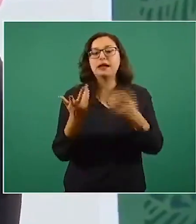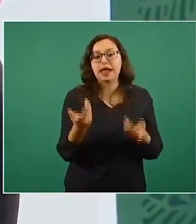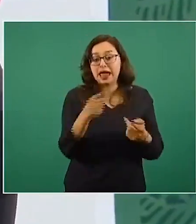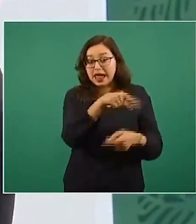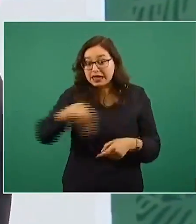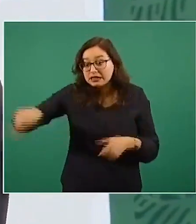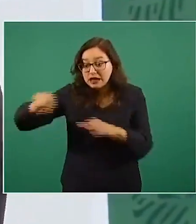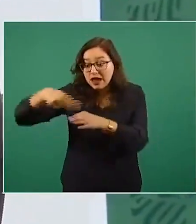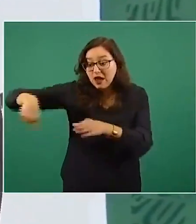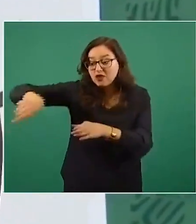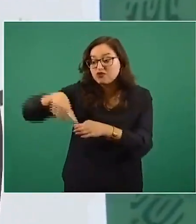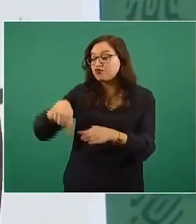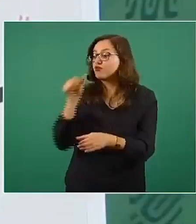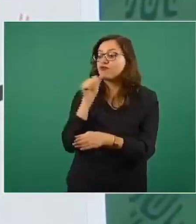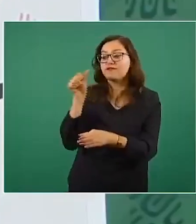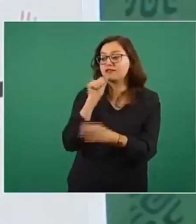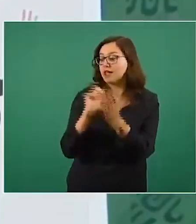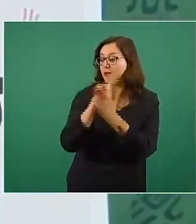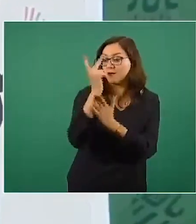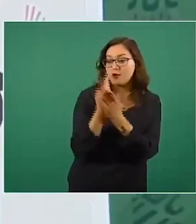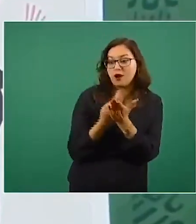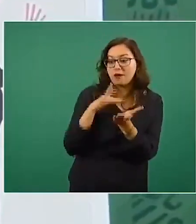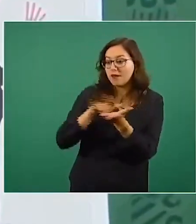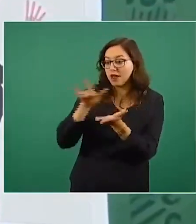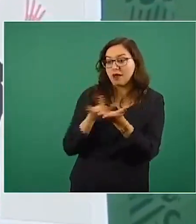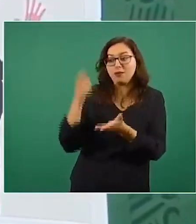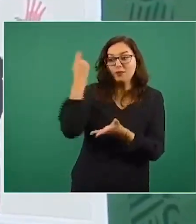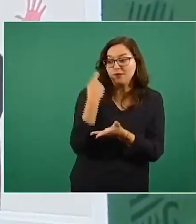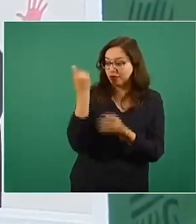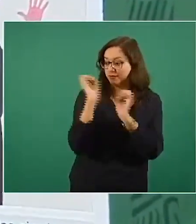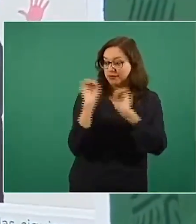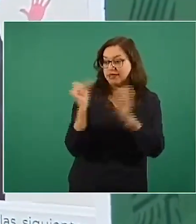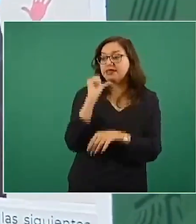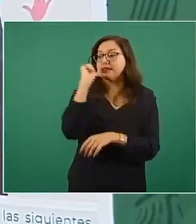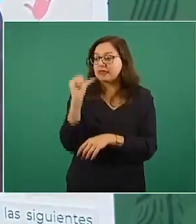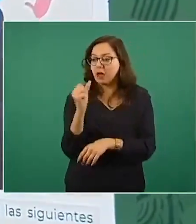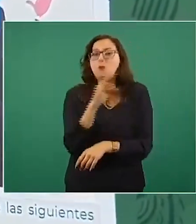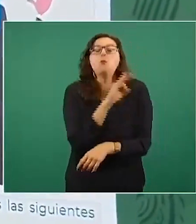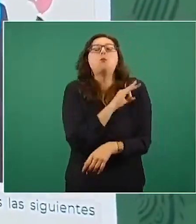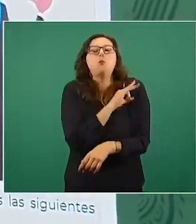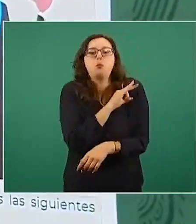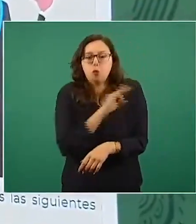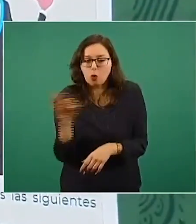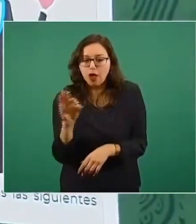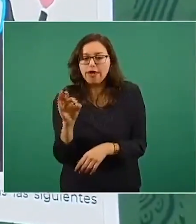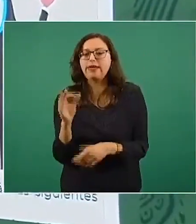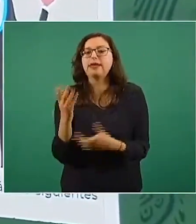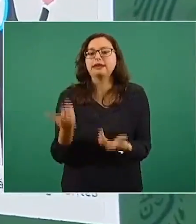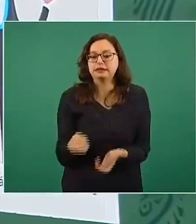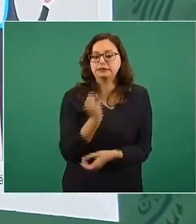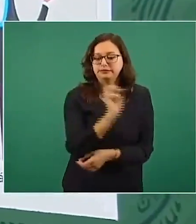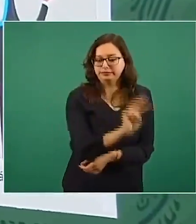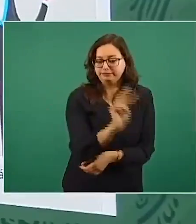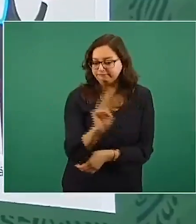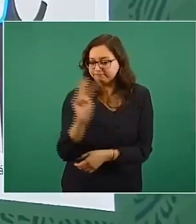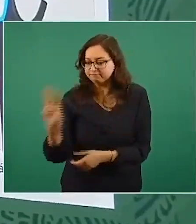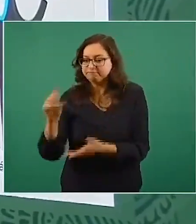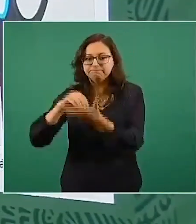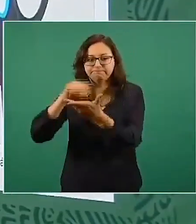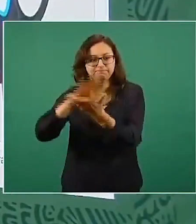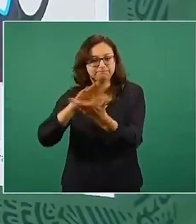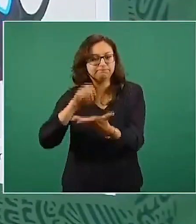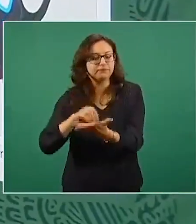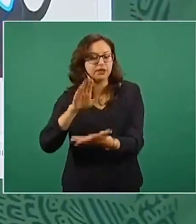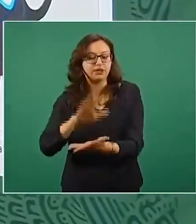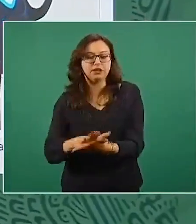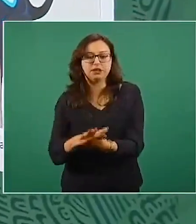que va a implicar un registro muy ágil, en el cual se van a pedir sí la CURP, porque la CURP es